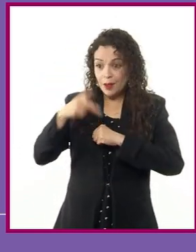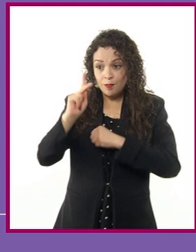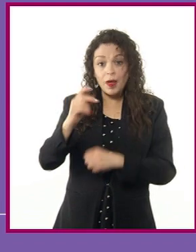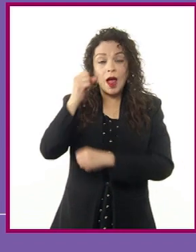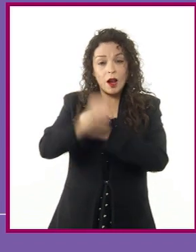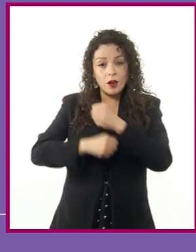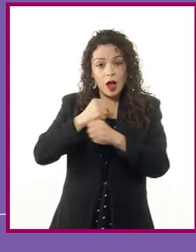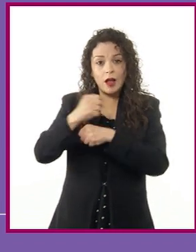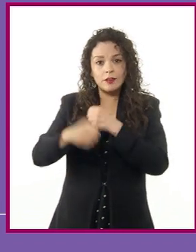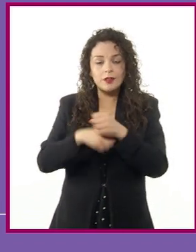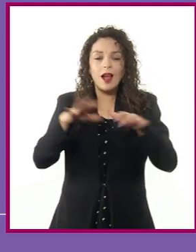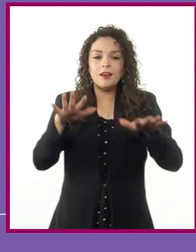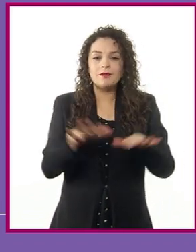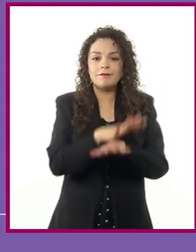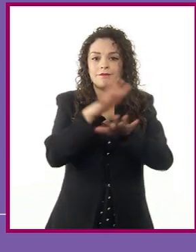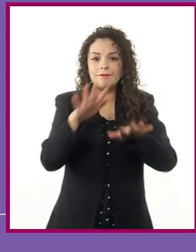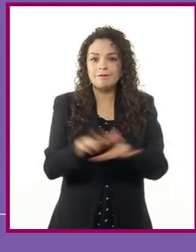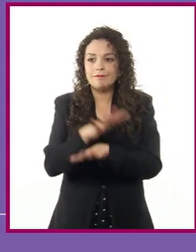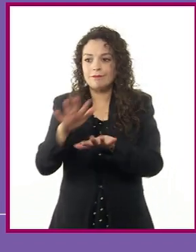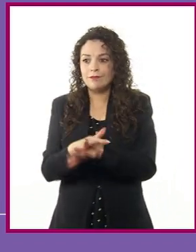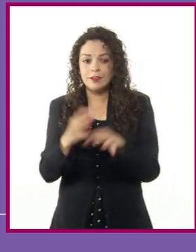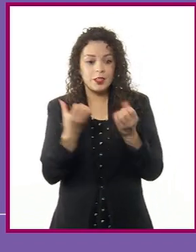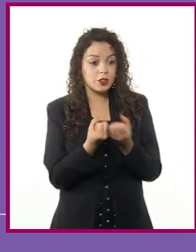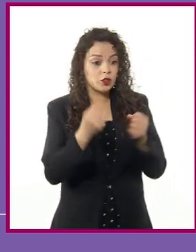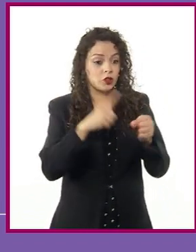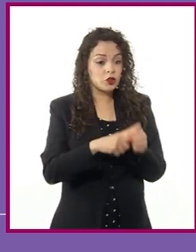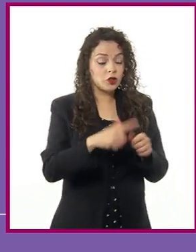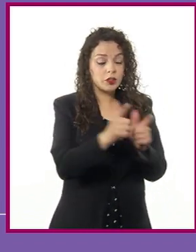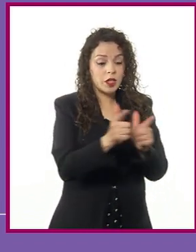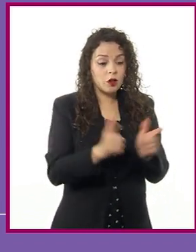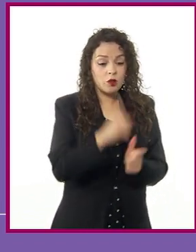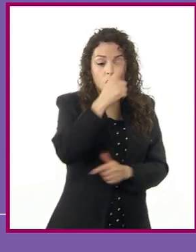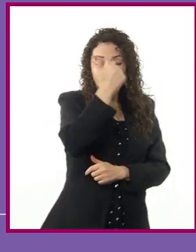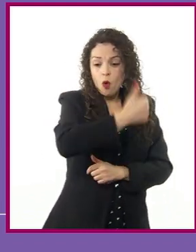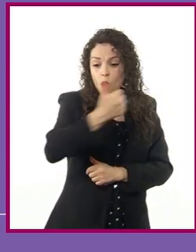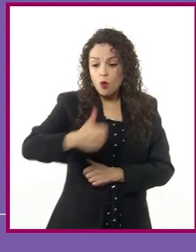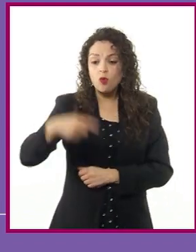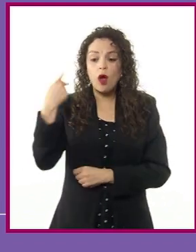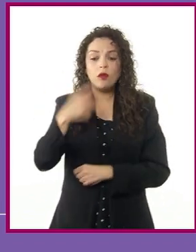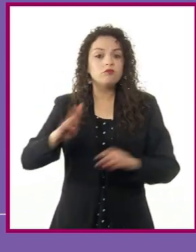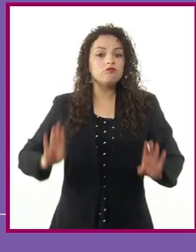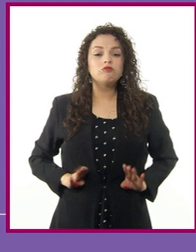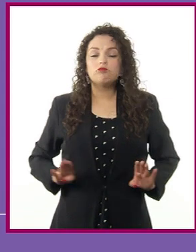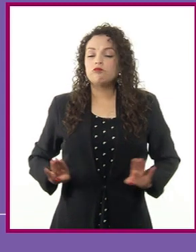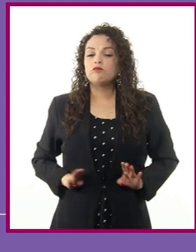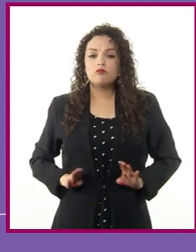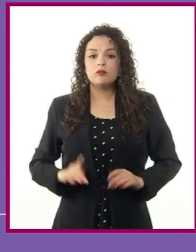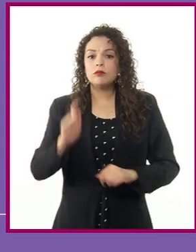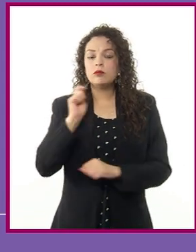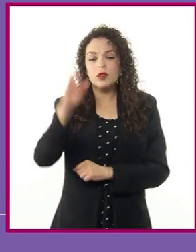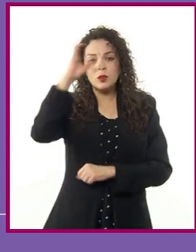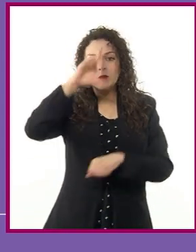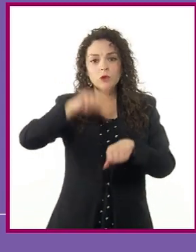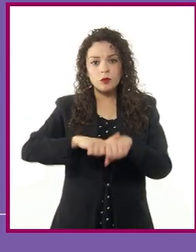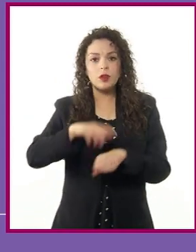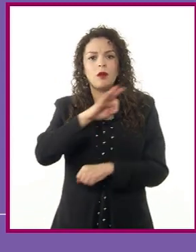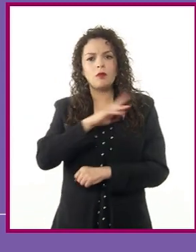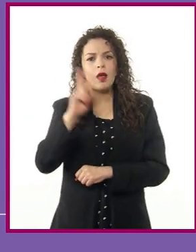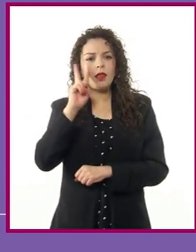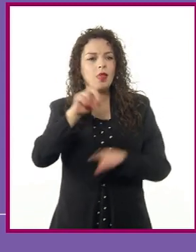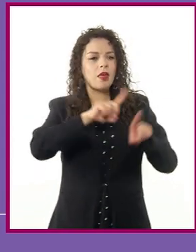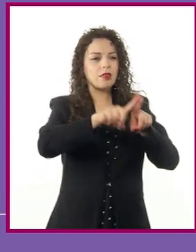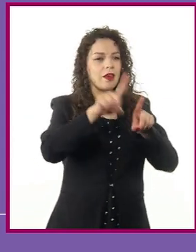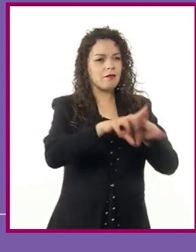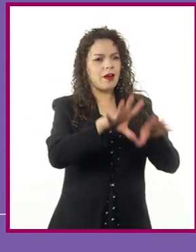tiempo. Cada grupo social tiene rasgos culturales que lo identifican y lo distinguen de otros. Es